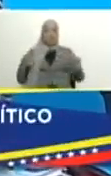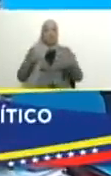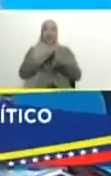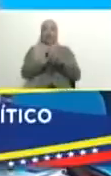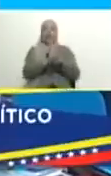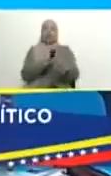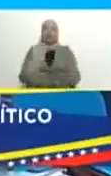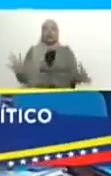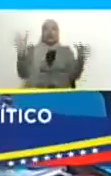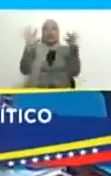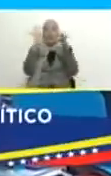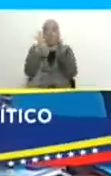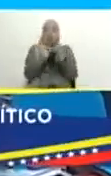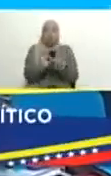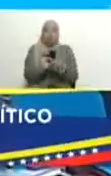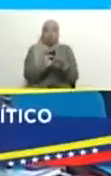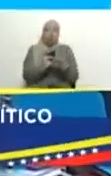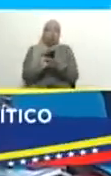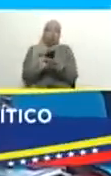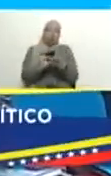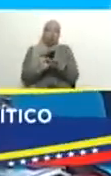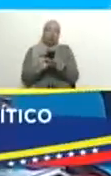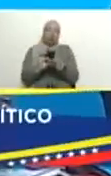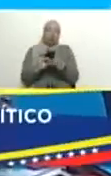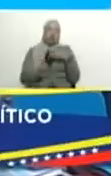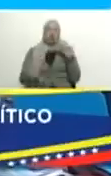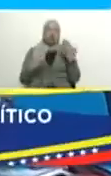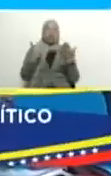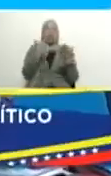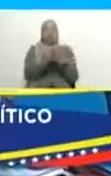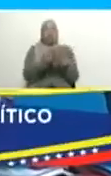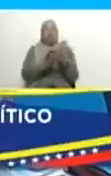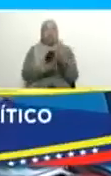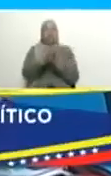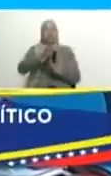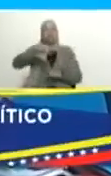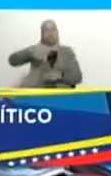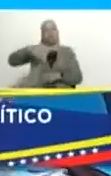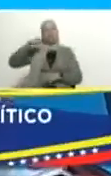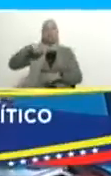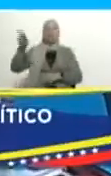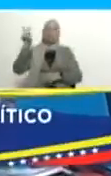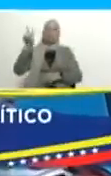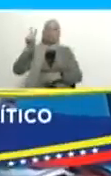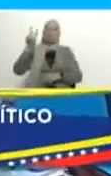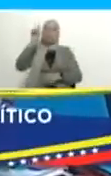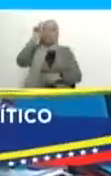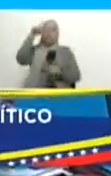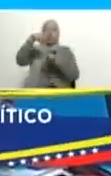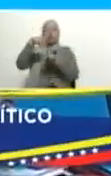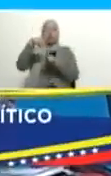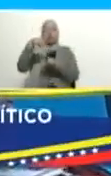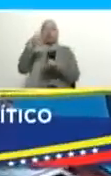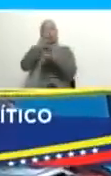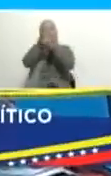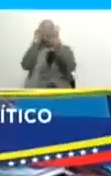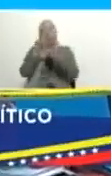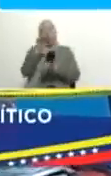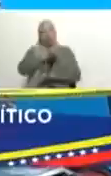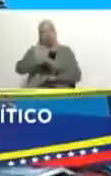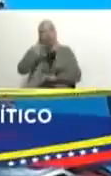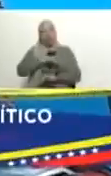unión nacional y ha sabido llevar la rienda de nuestro país por la felicidad